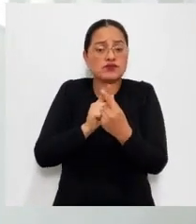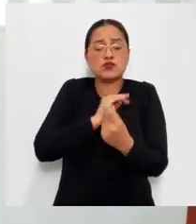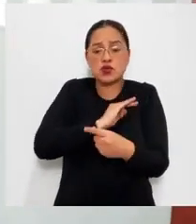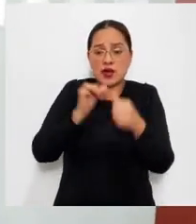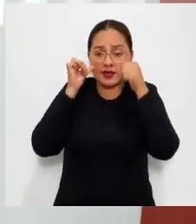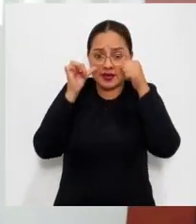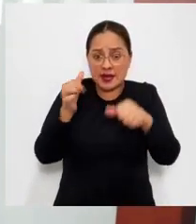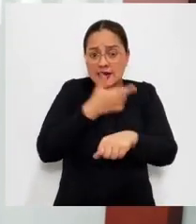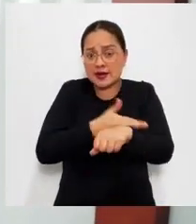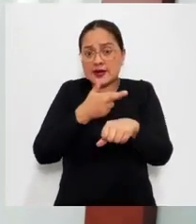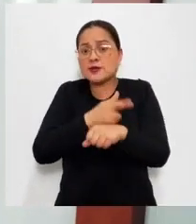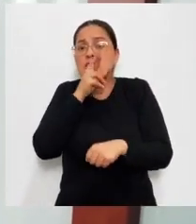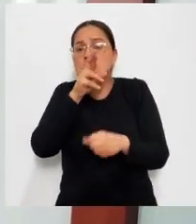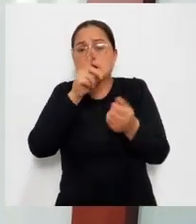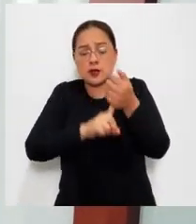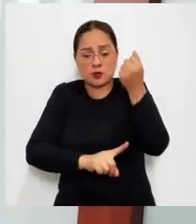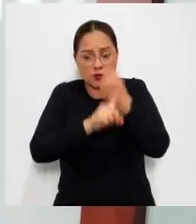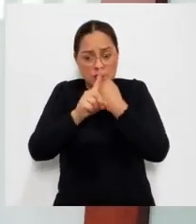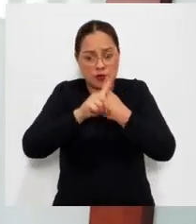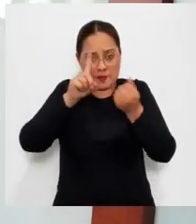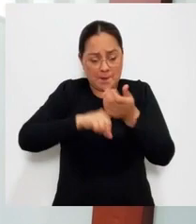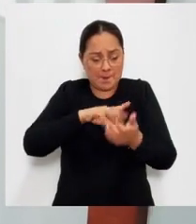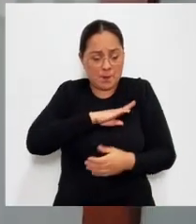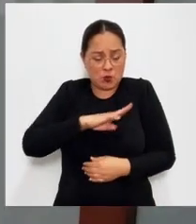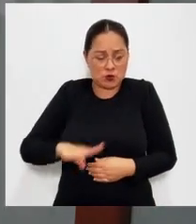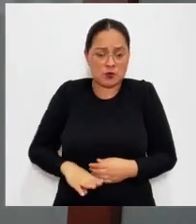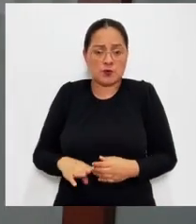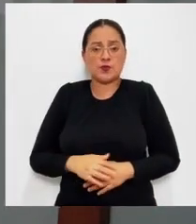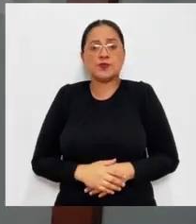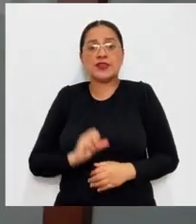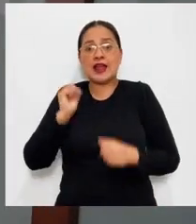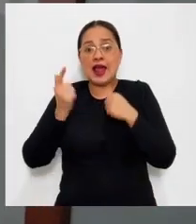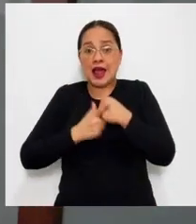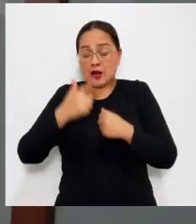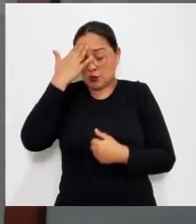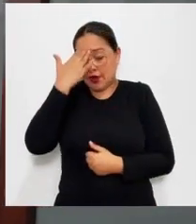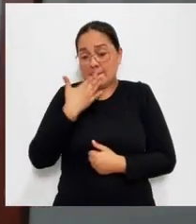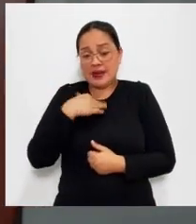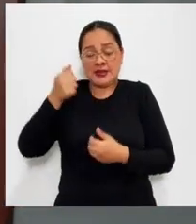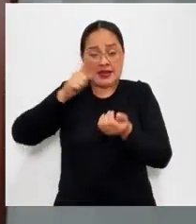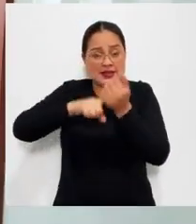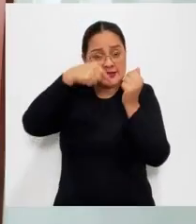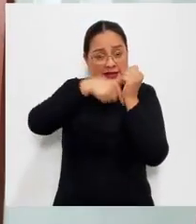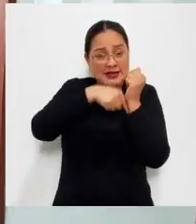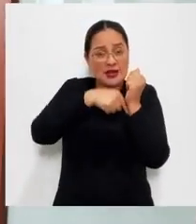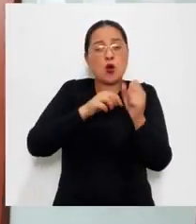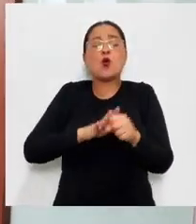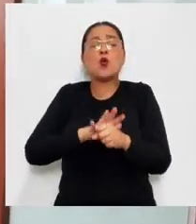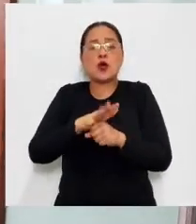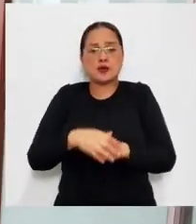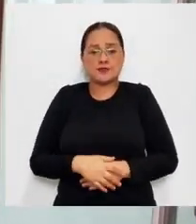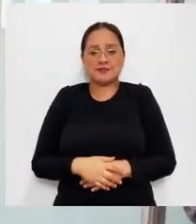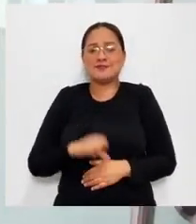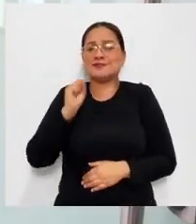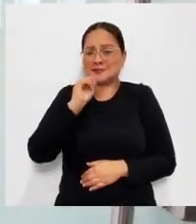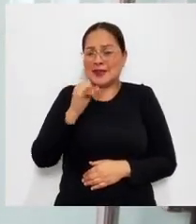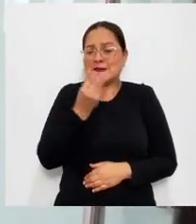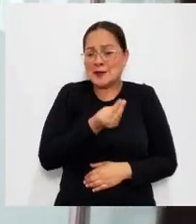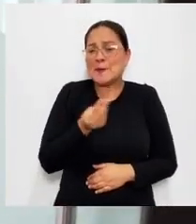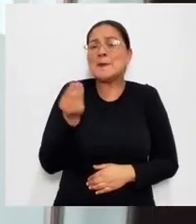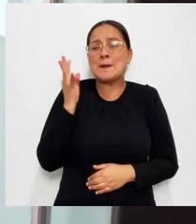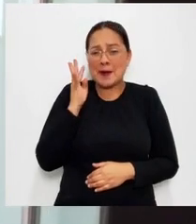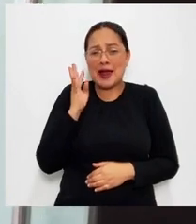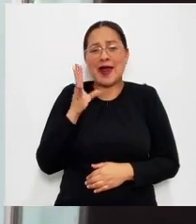momento responder y resolver a las necesidades que tenía mi pueblo. ¿Tienes algún talento escondido? Yo creo que